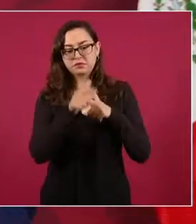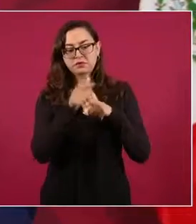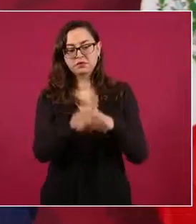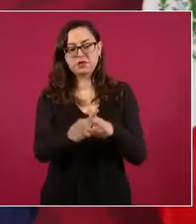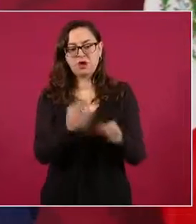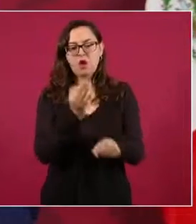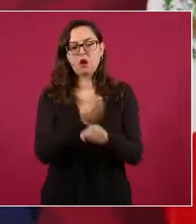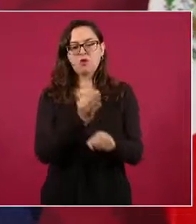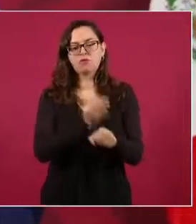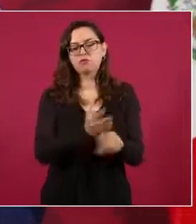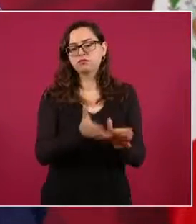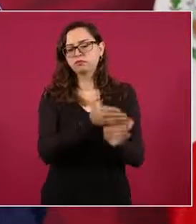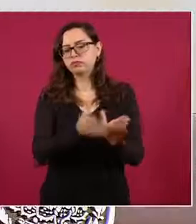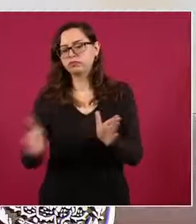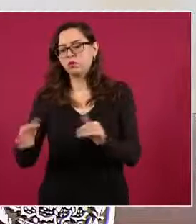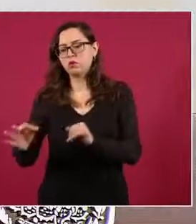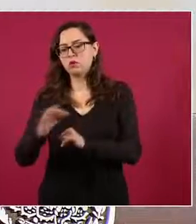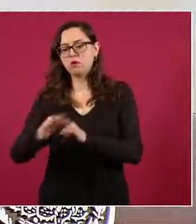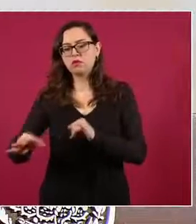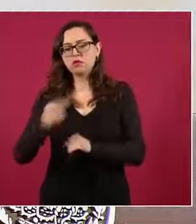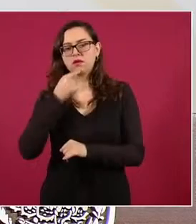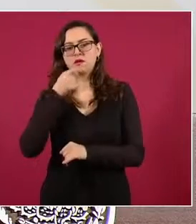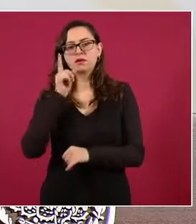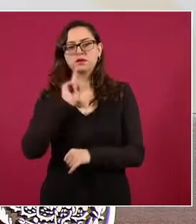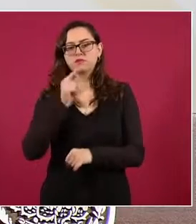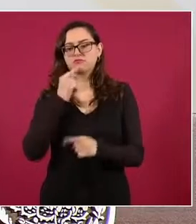niños, niñas, y